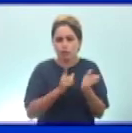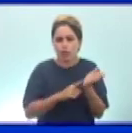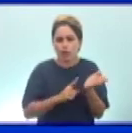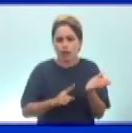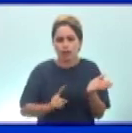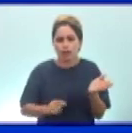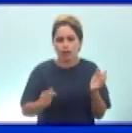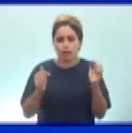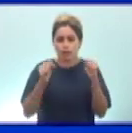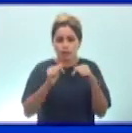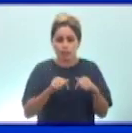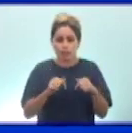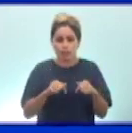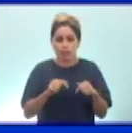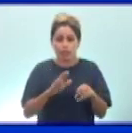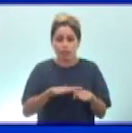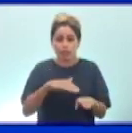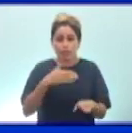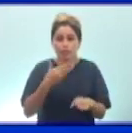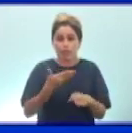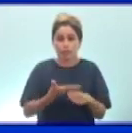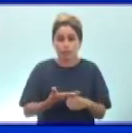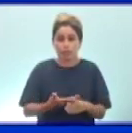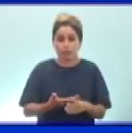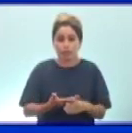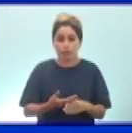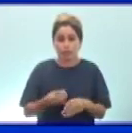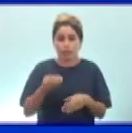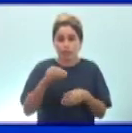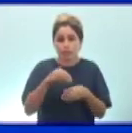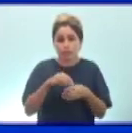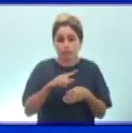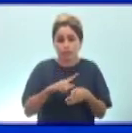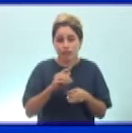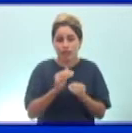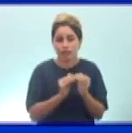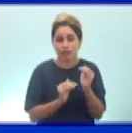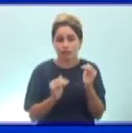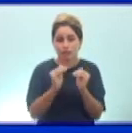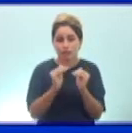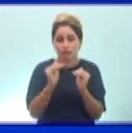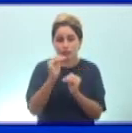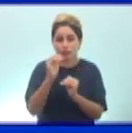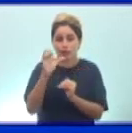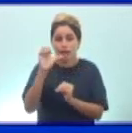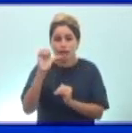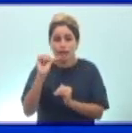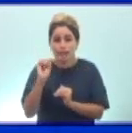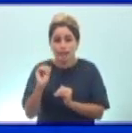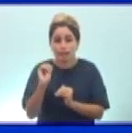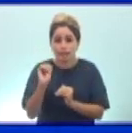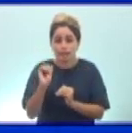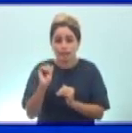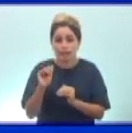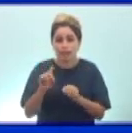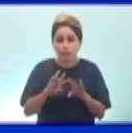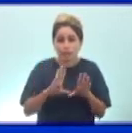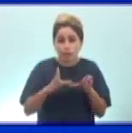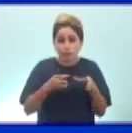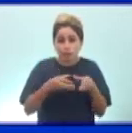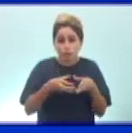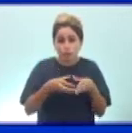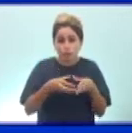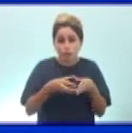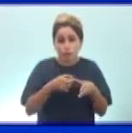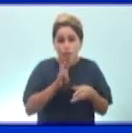haber llenado los tipos orbitales S del subnivel S, ahí tengo distribuido en total entre el nivel 1 y el nivel 2 4